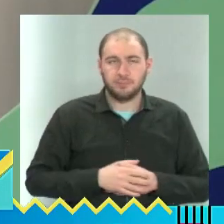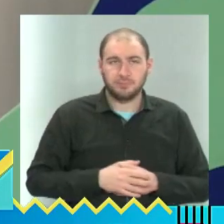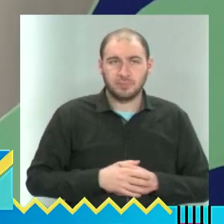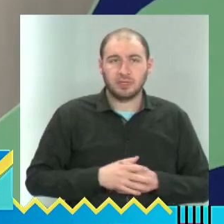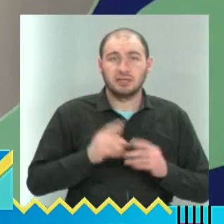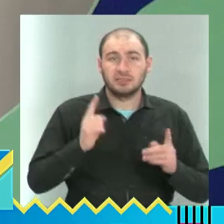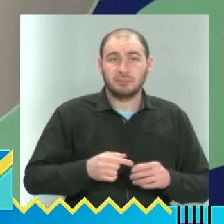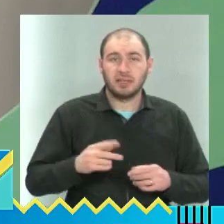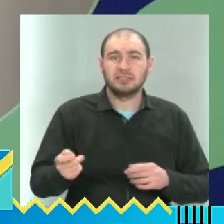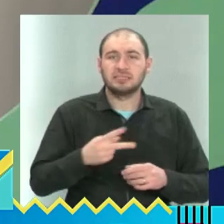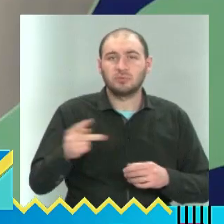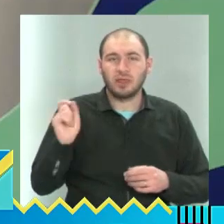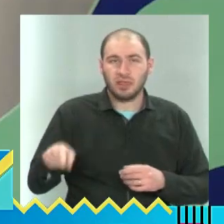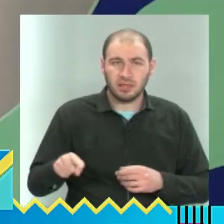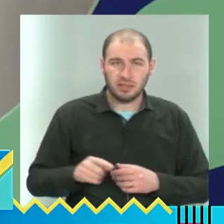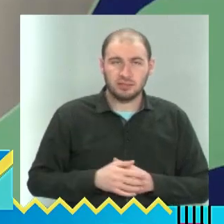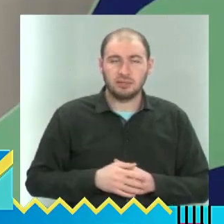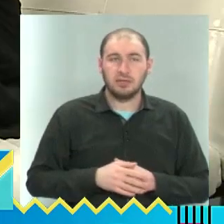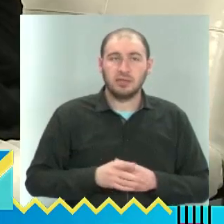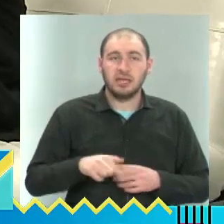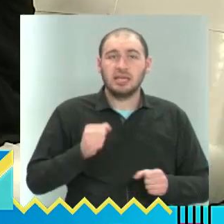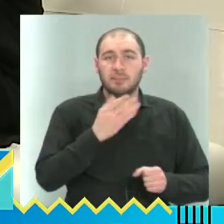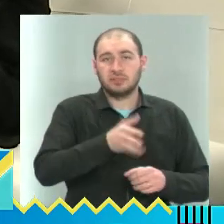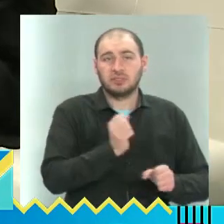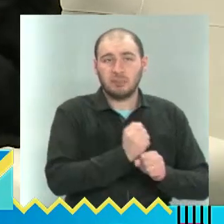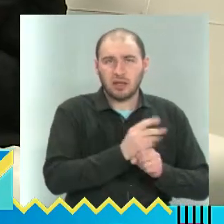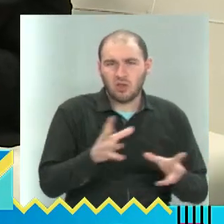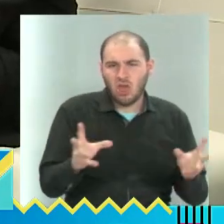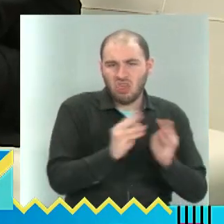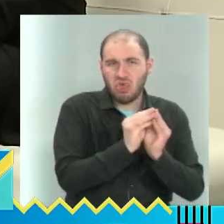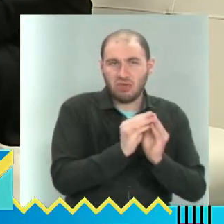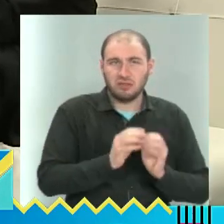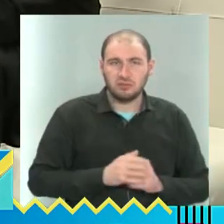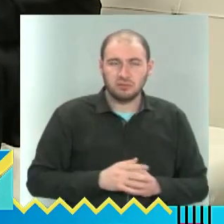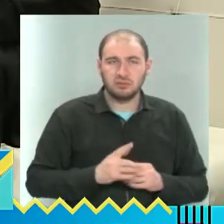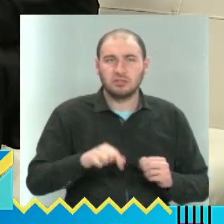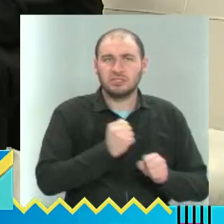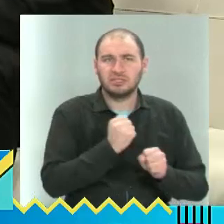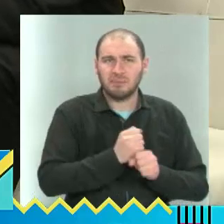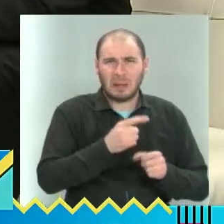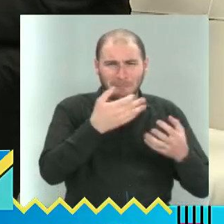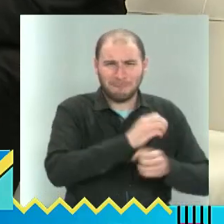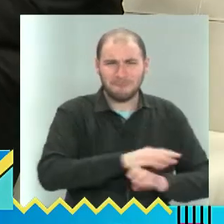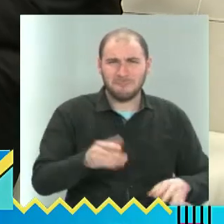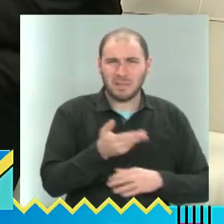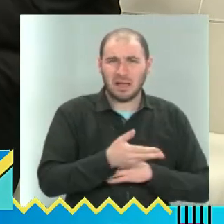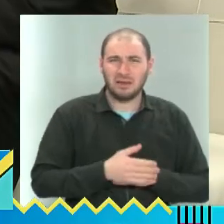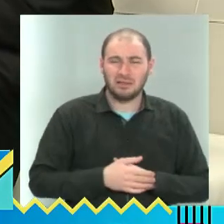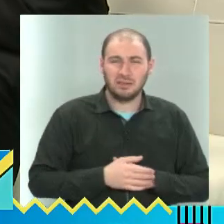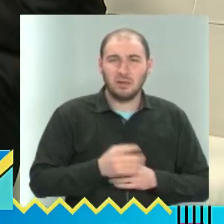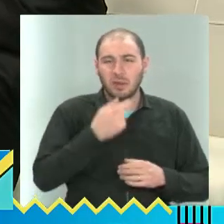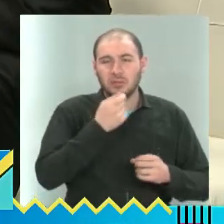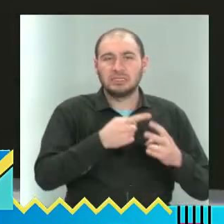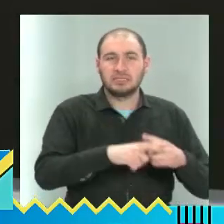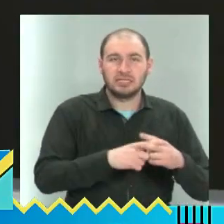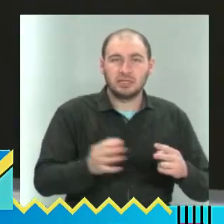la explotación sexual de la mujer, y trabajadores hacinados y trabajando en condiciones indignas, sea en un taller o